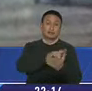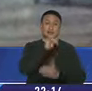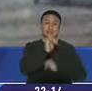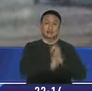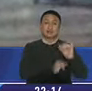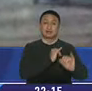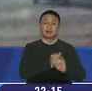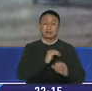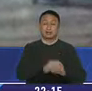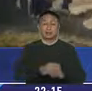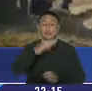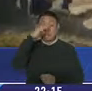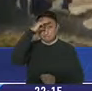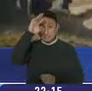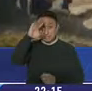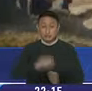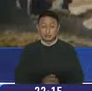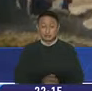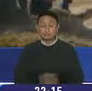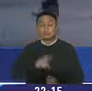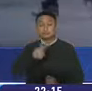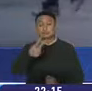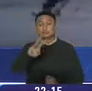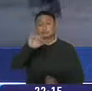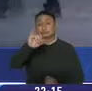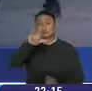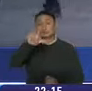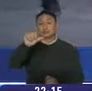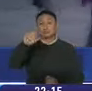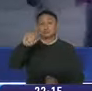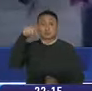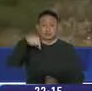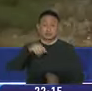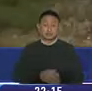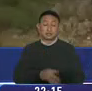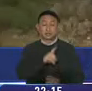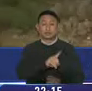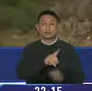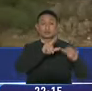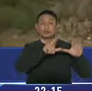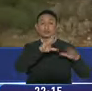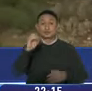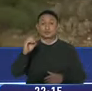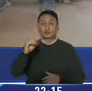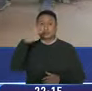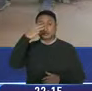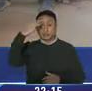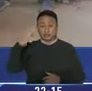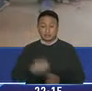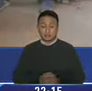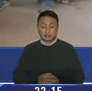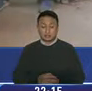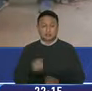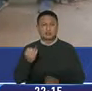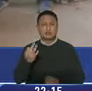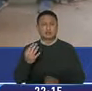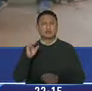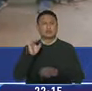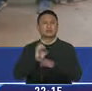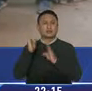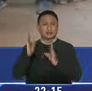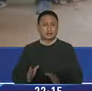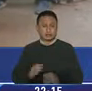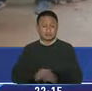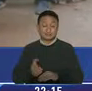Monterrey, en México. William Murillo, del 1-800 Migrante, habla de las cifras de ecuatorianos que pugnan por el sueño americano. El mes pasado